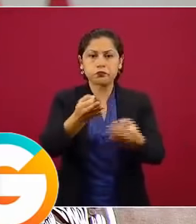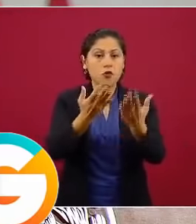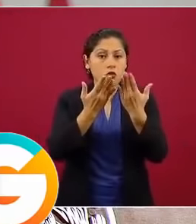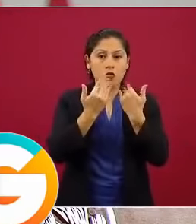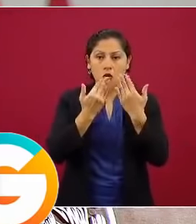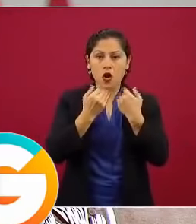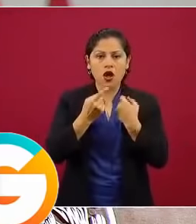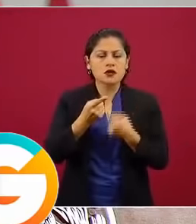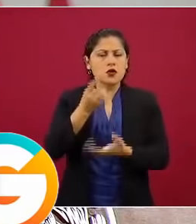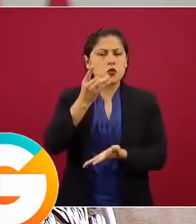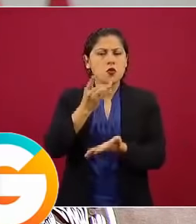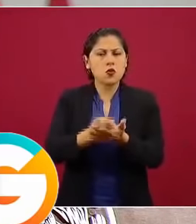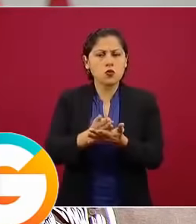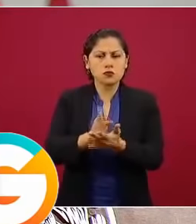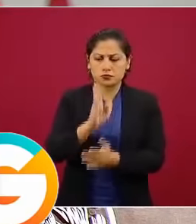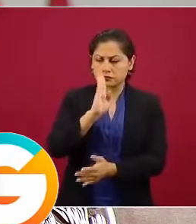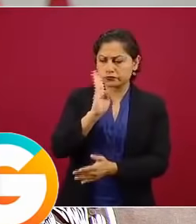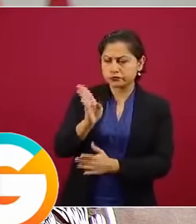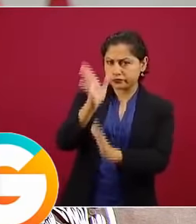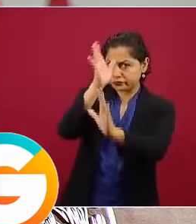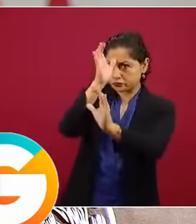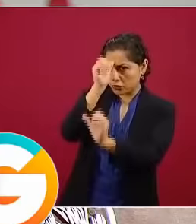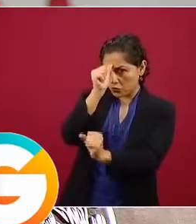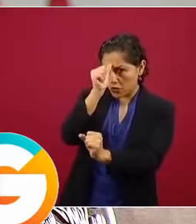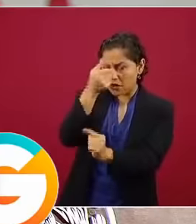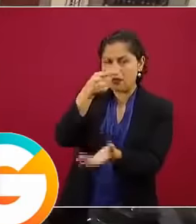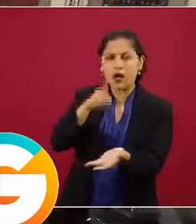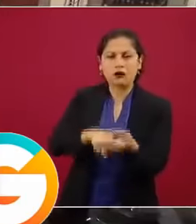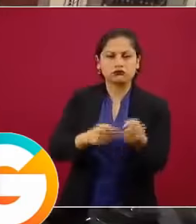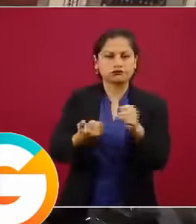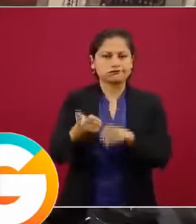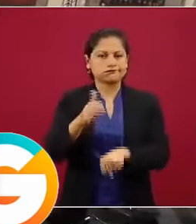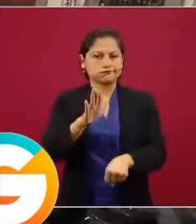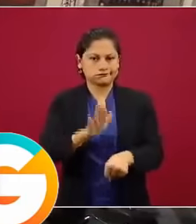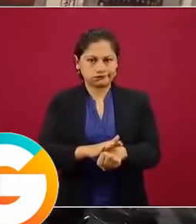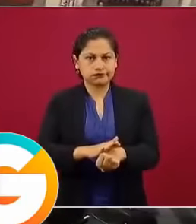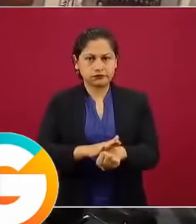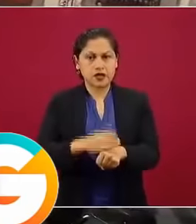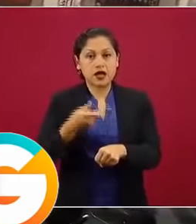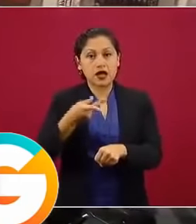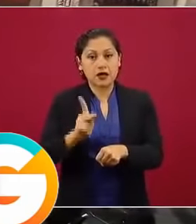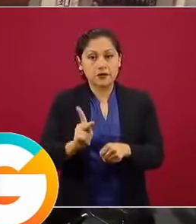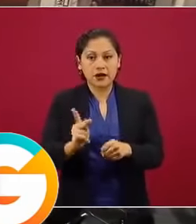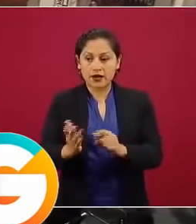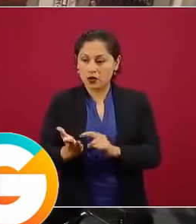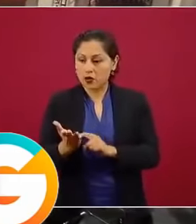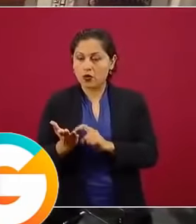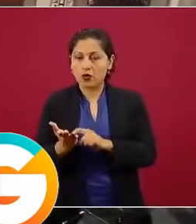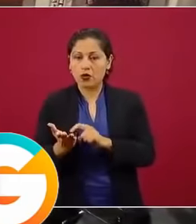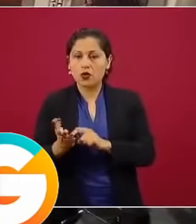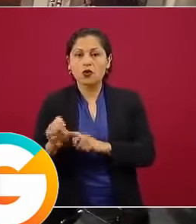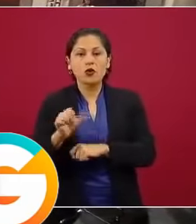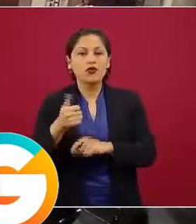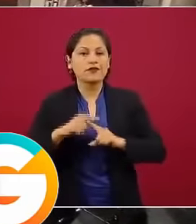un acuerdo administrativo con otra tarifa,